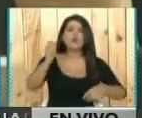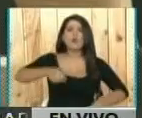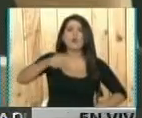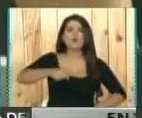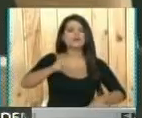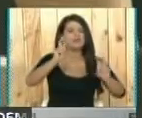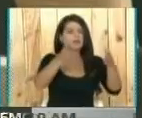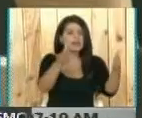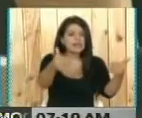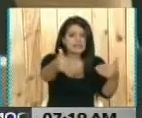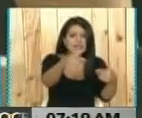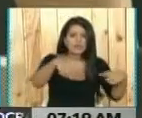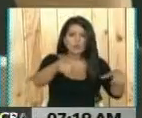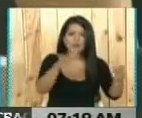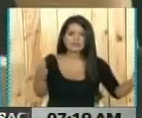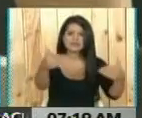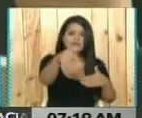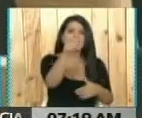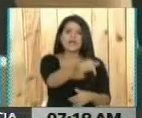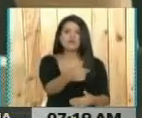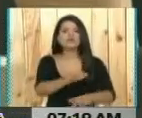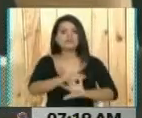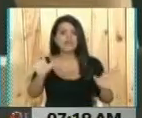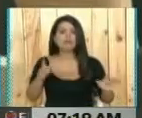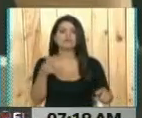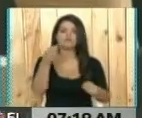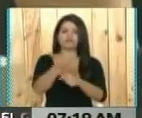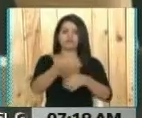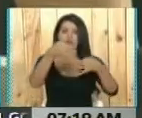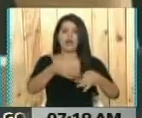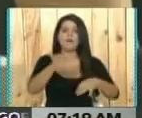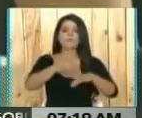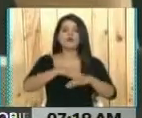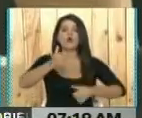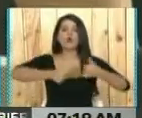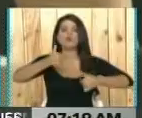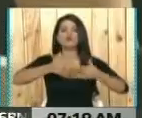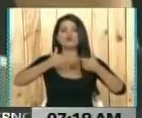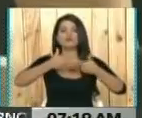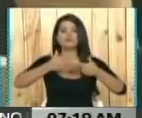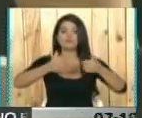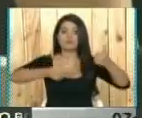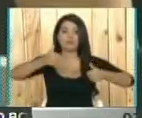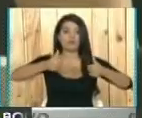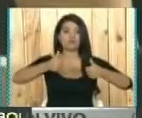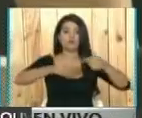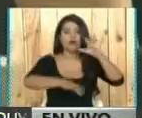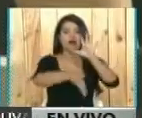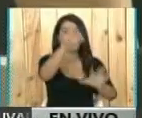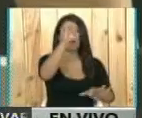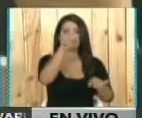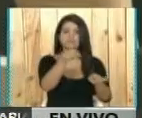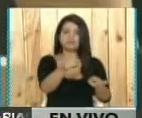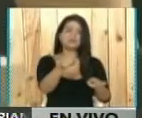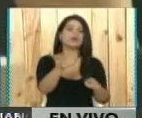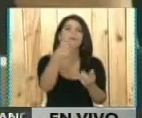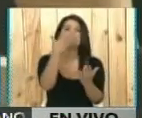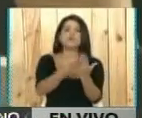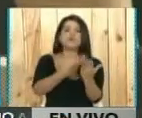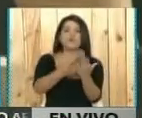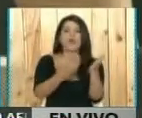han alcanzado su titularidad por concursos públicos de oposición realizados en los